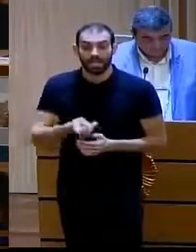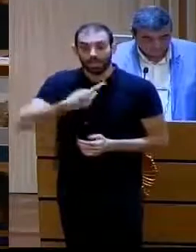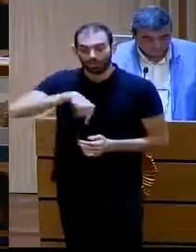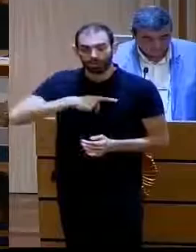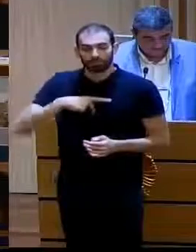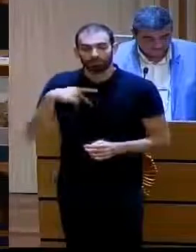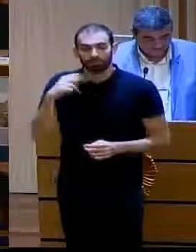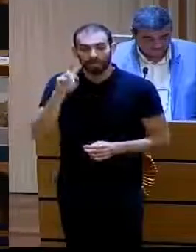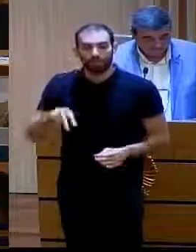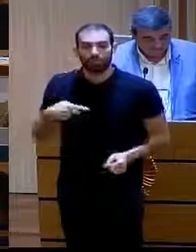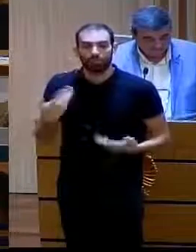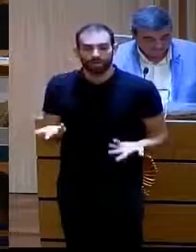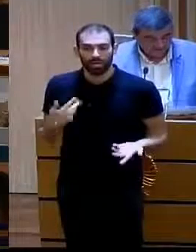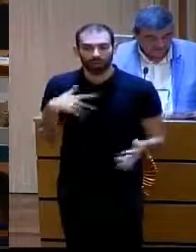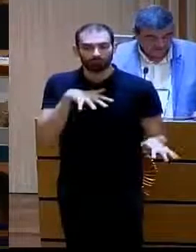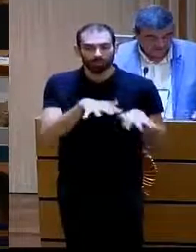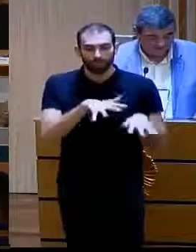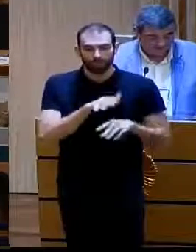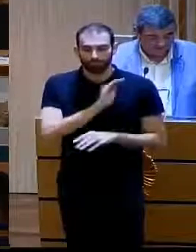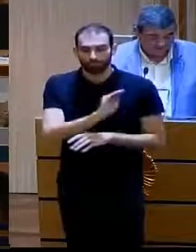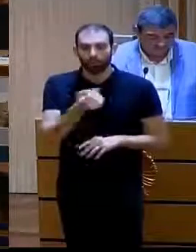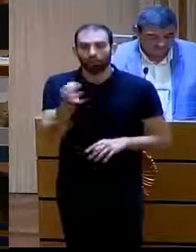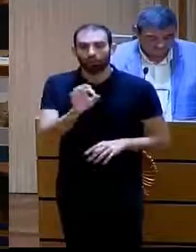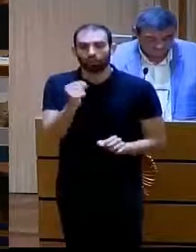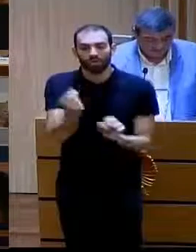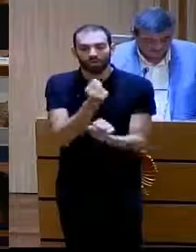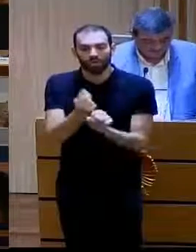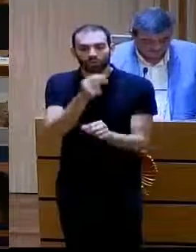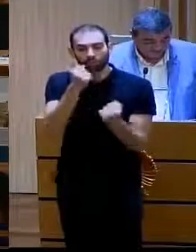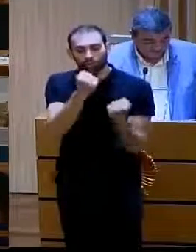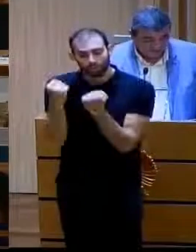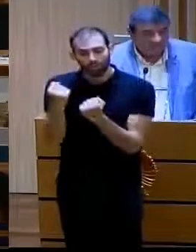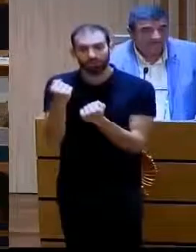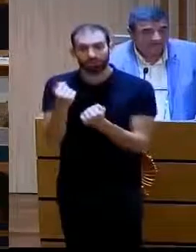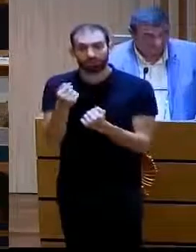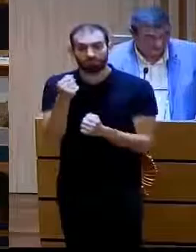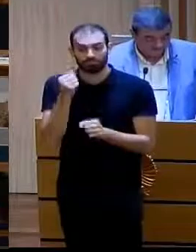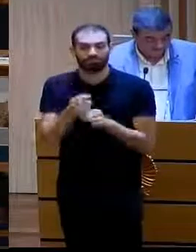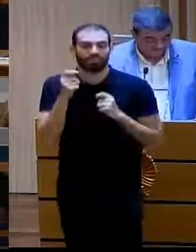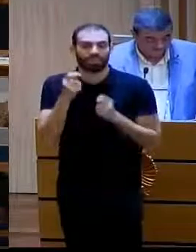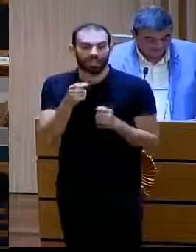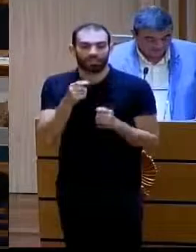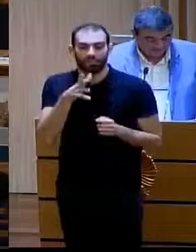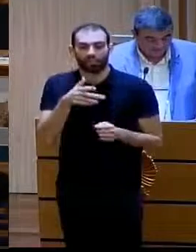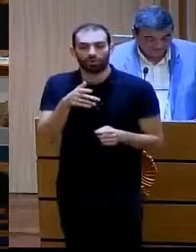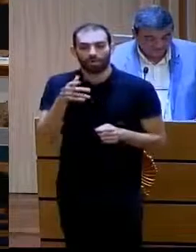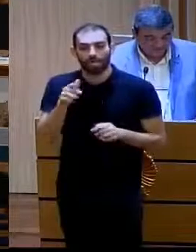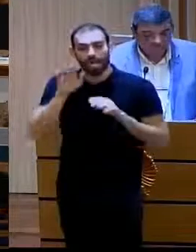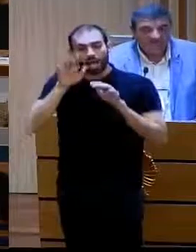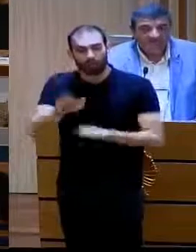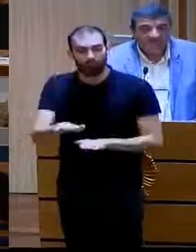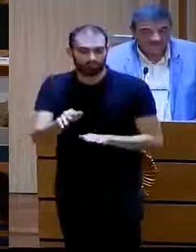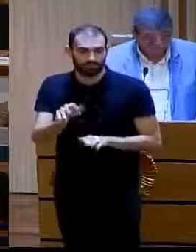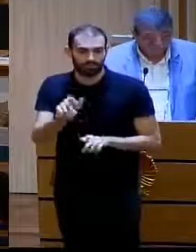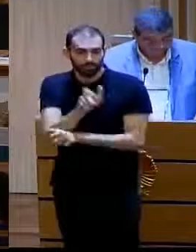acciones o la labor de personas o instituciones que más se hayan distinguido a favor de las personas con discapacidad y sus familias.